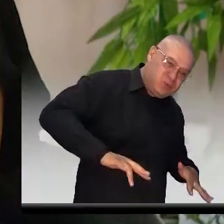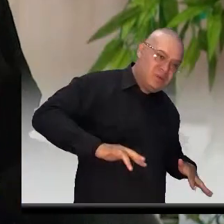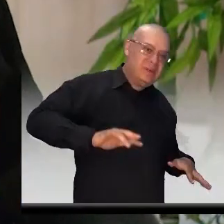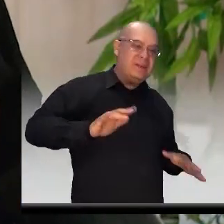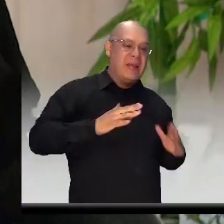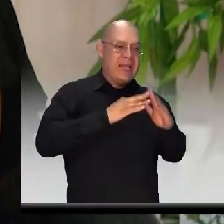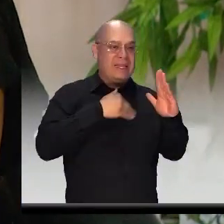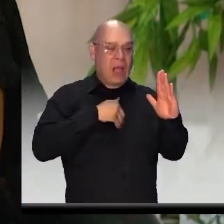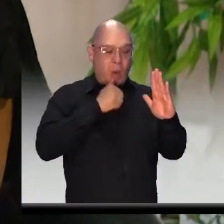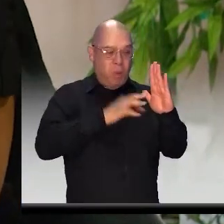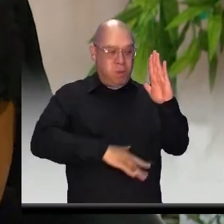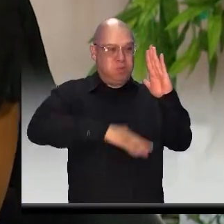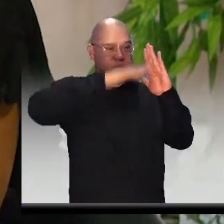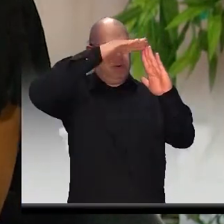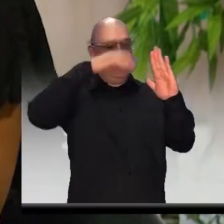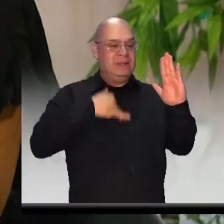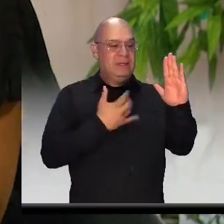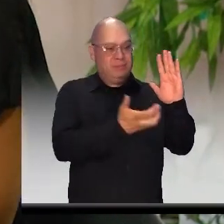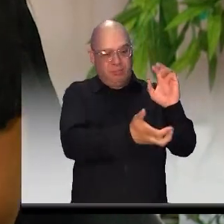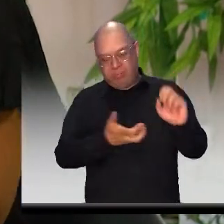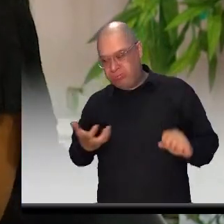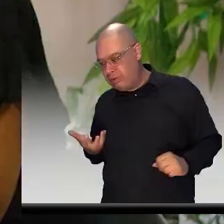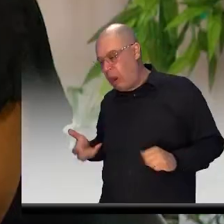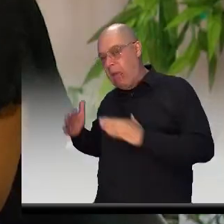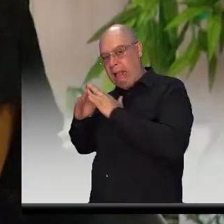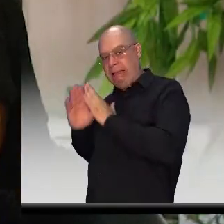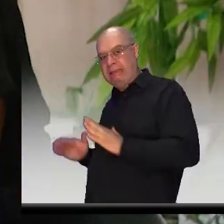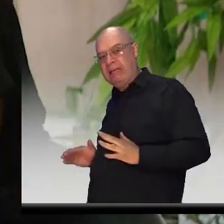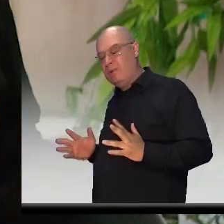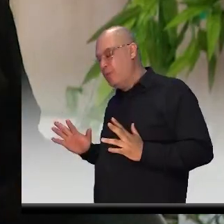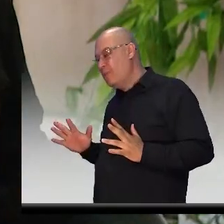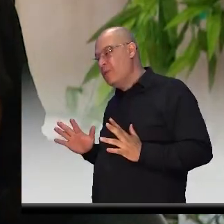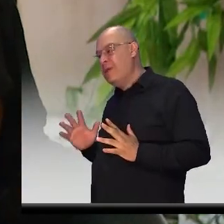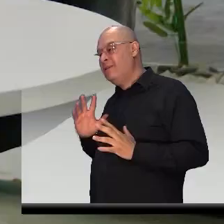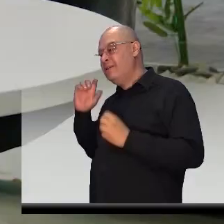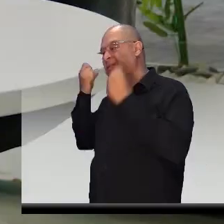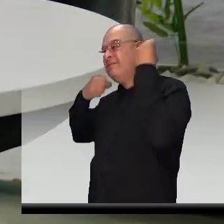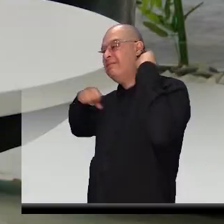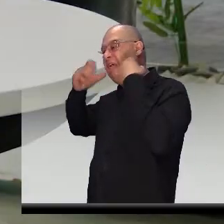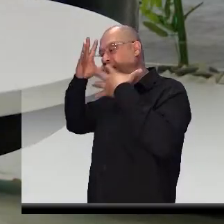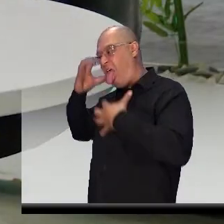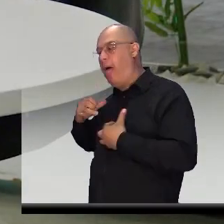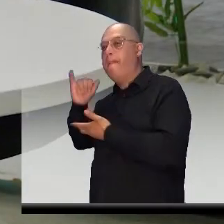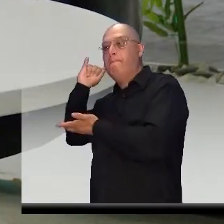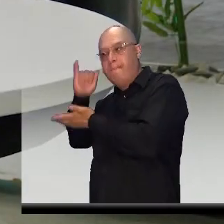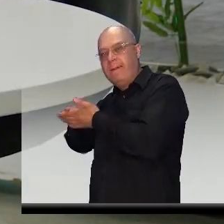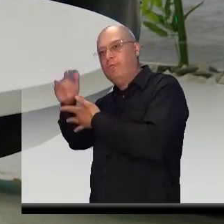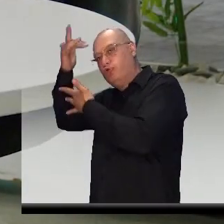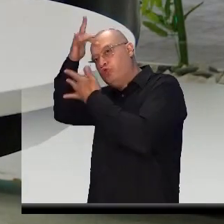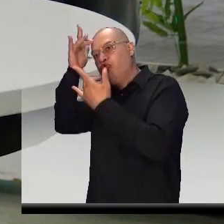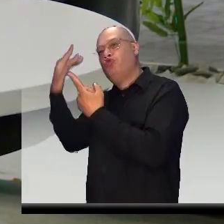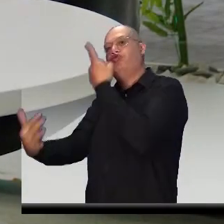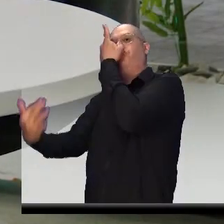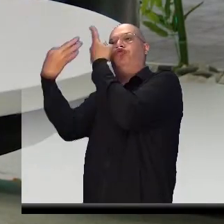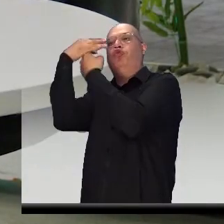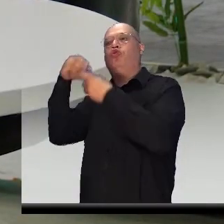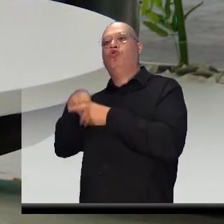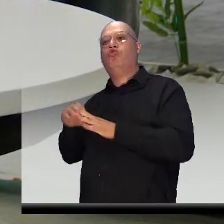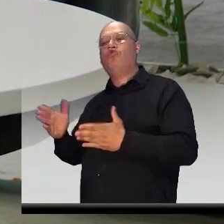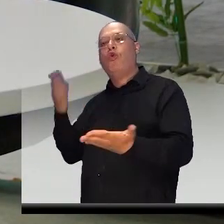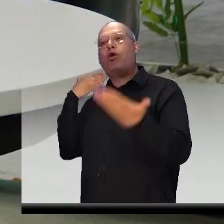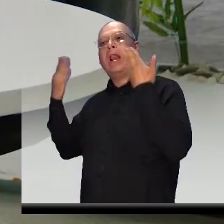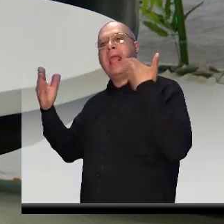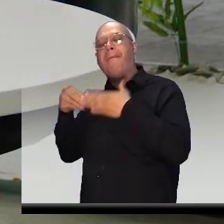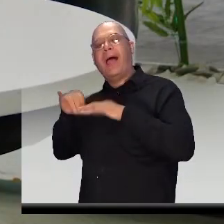estén temporalmente en un albergue temporal, pues el hecho de tener que dejar su casa genera mínimo un cuadro de ansiedad y de